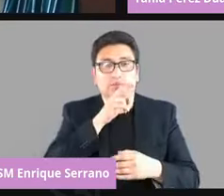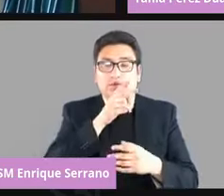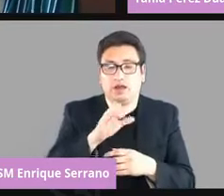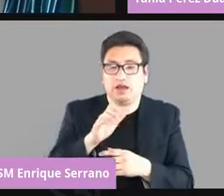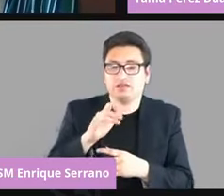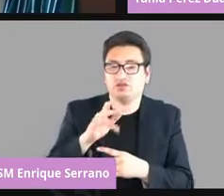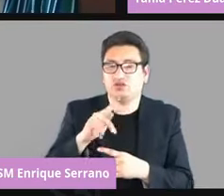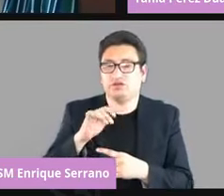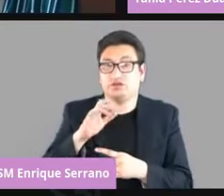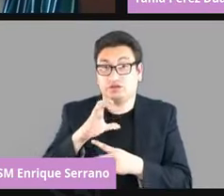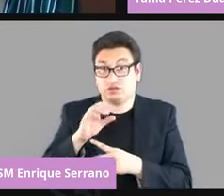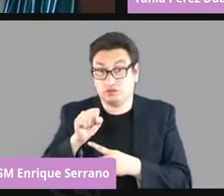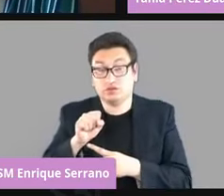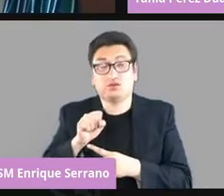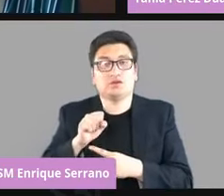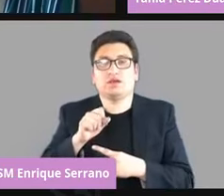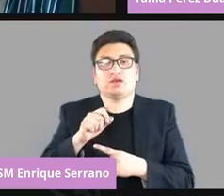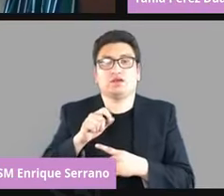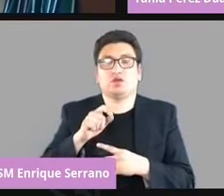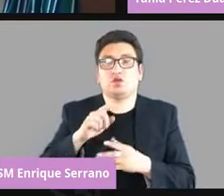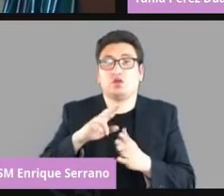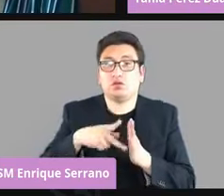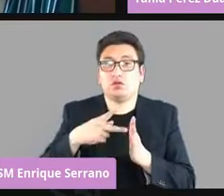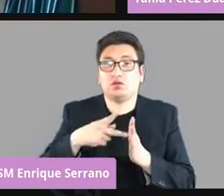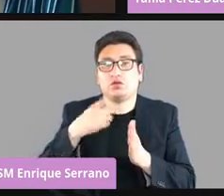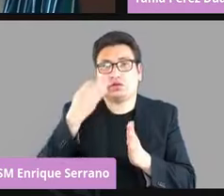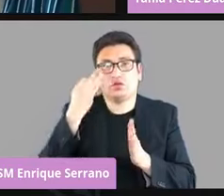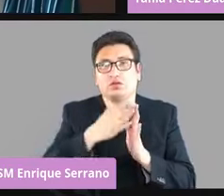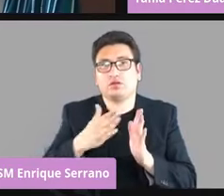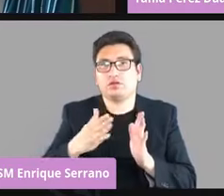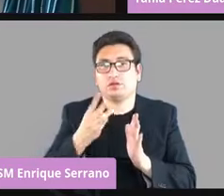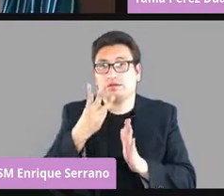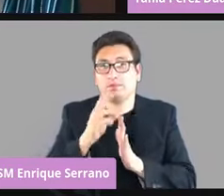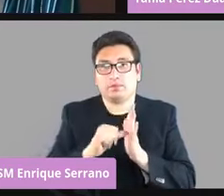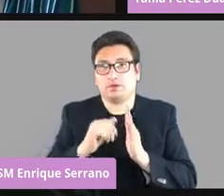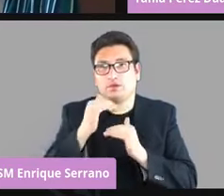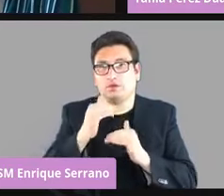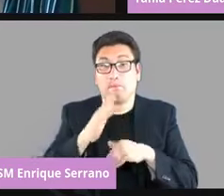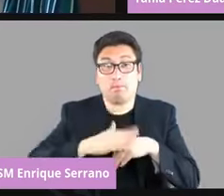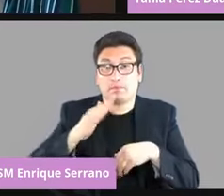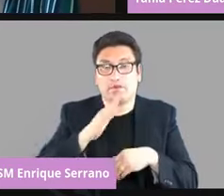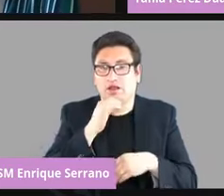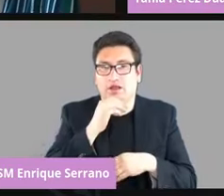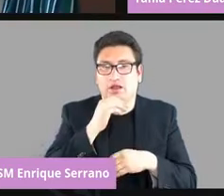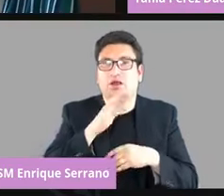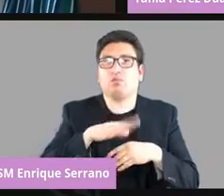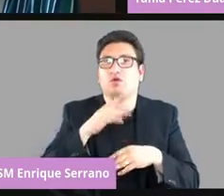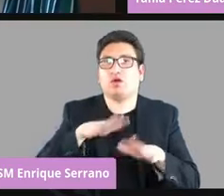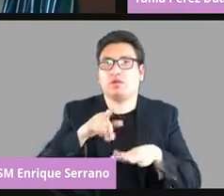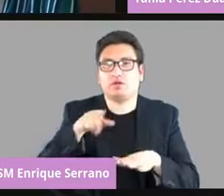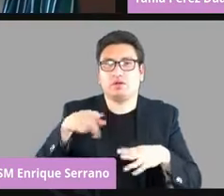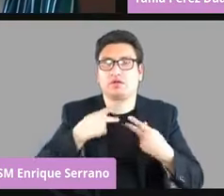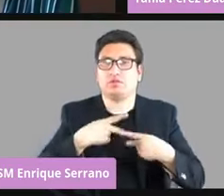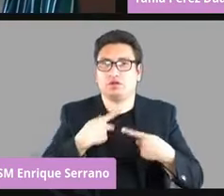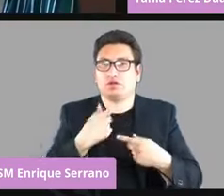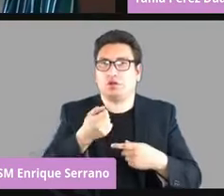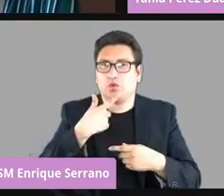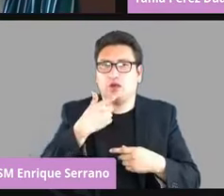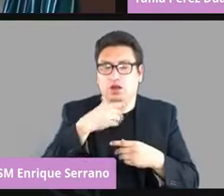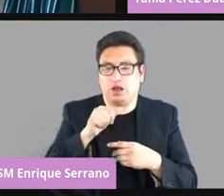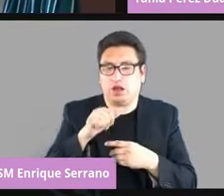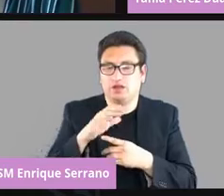recomendamos, al menos no por más de 3 meses. Es algo que también vemos que a veces llegan con ansiolíticos